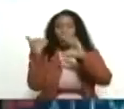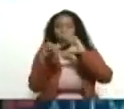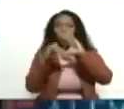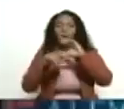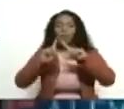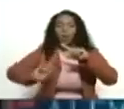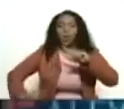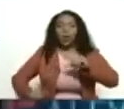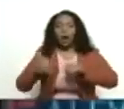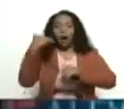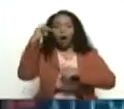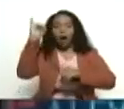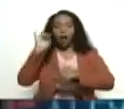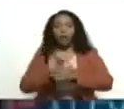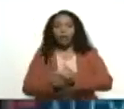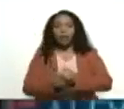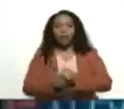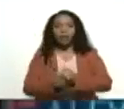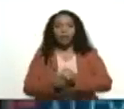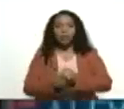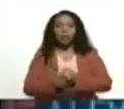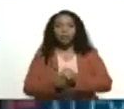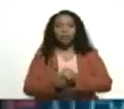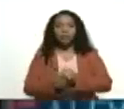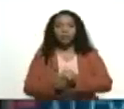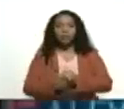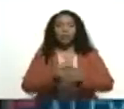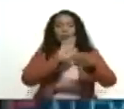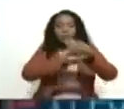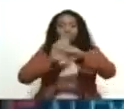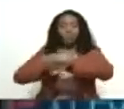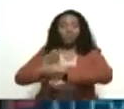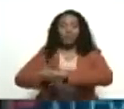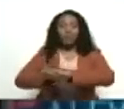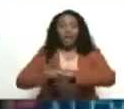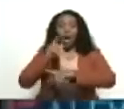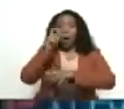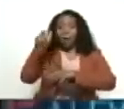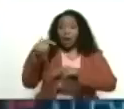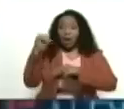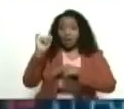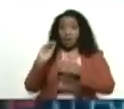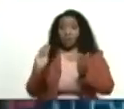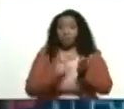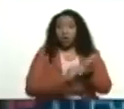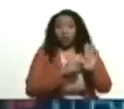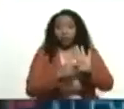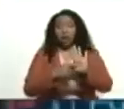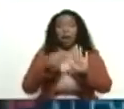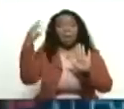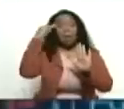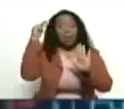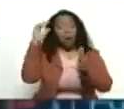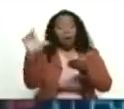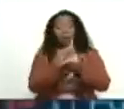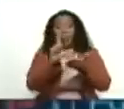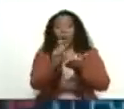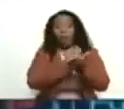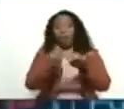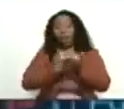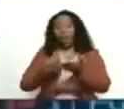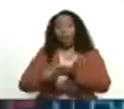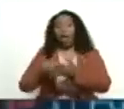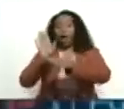el genocida de Elliot Abrams, y Elliot Abrams le advierte a Pompeo y lo pone él con el mayor descaro en su memoria. Le advierte